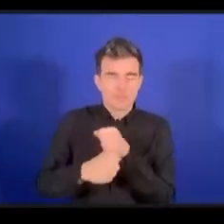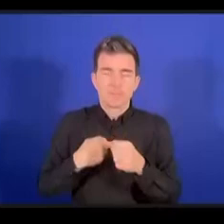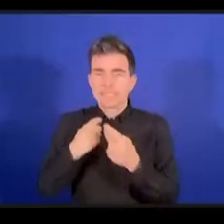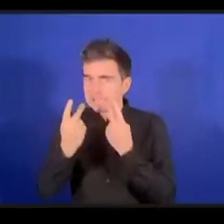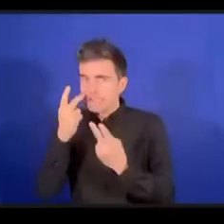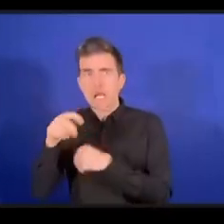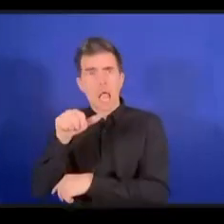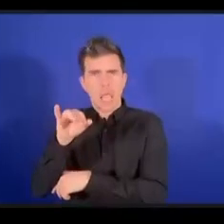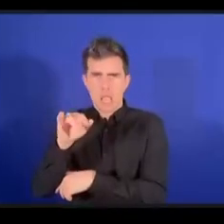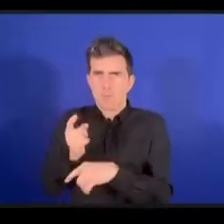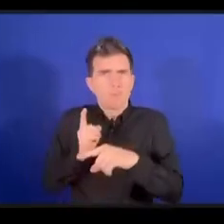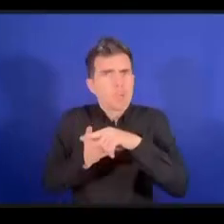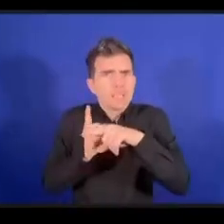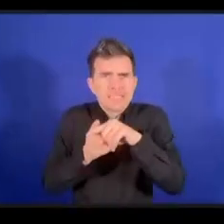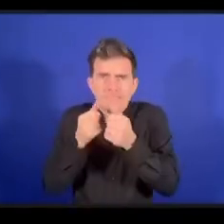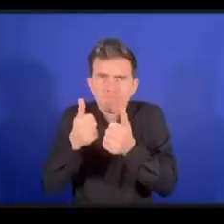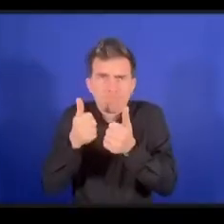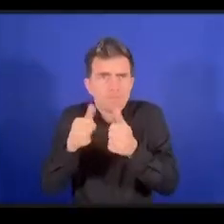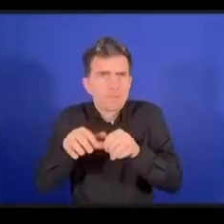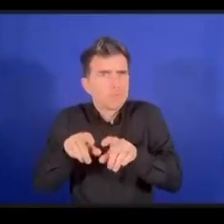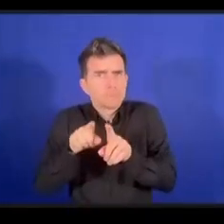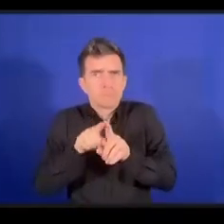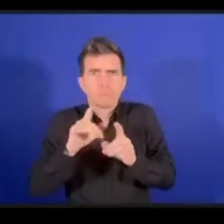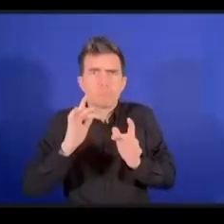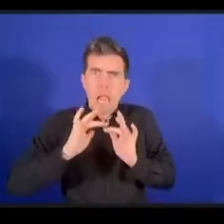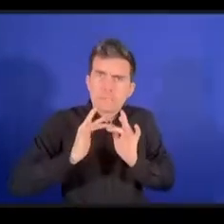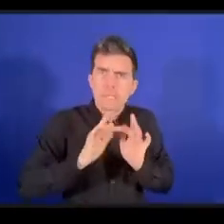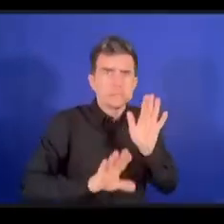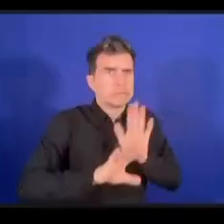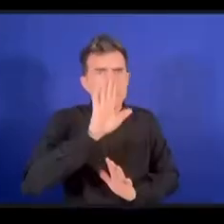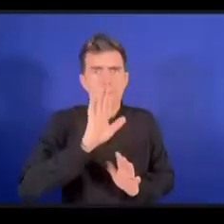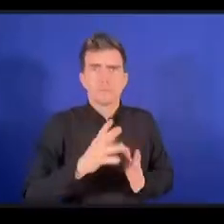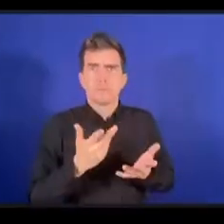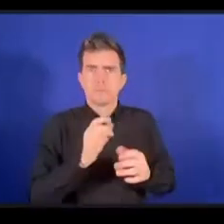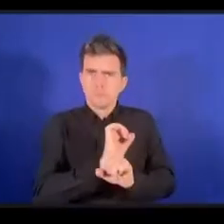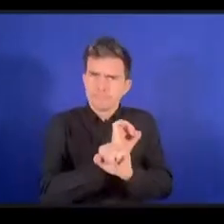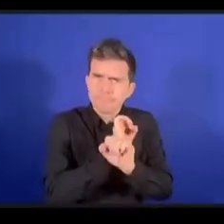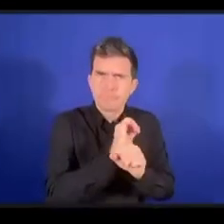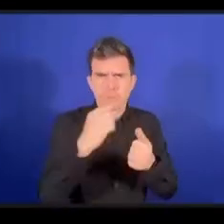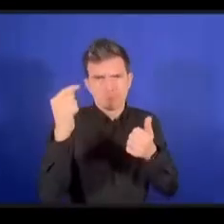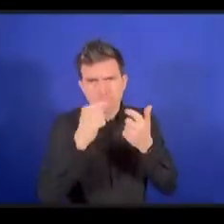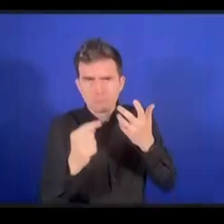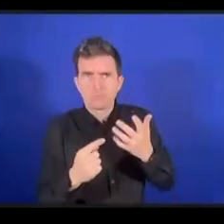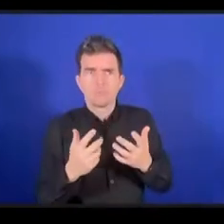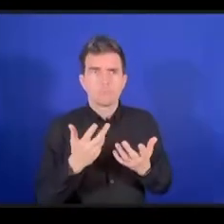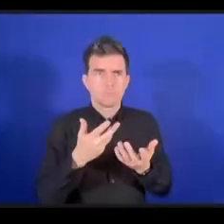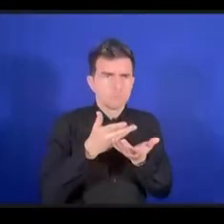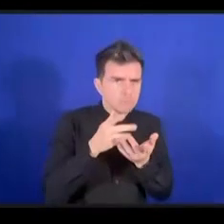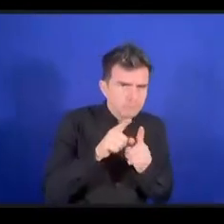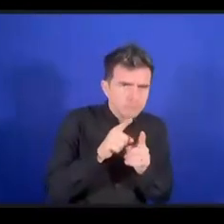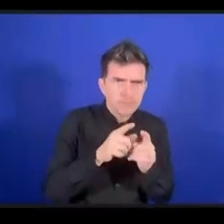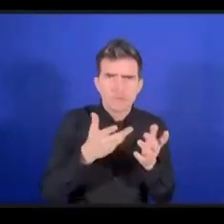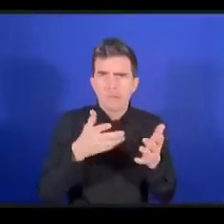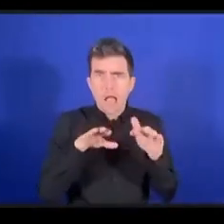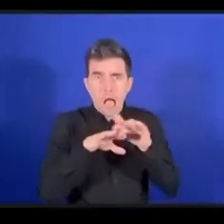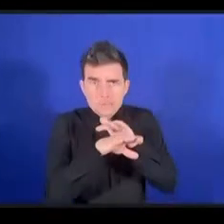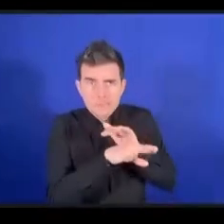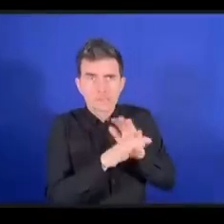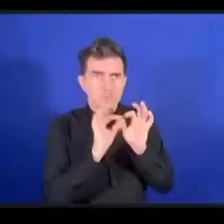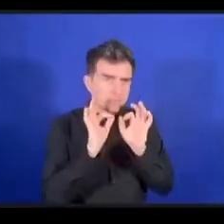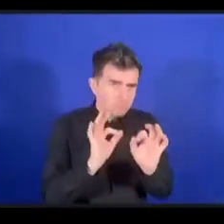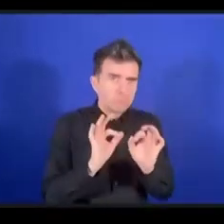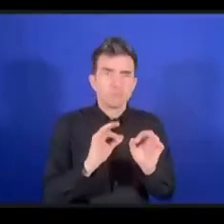internet y a la protección de sus valores accesibilidad apertura y lo más importante la estabilidad